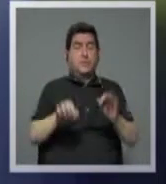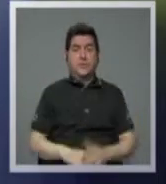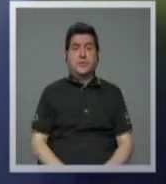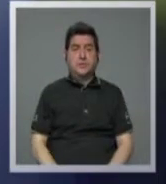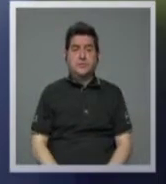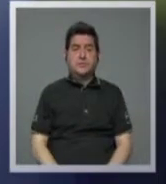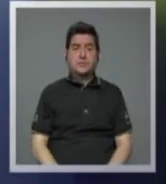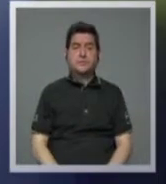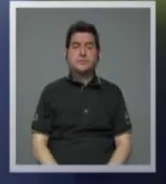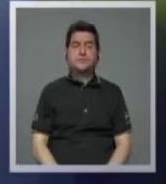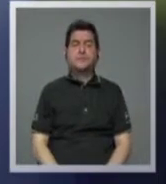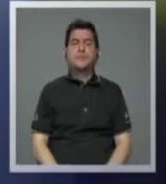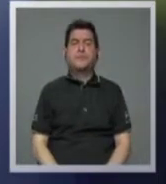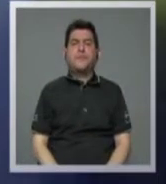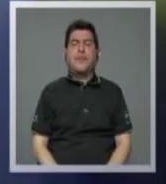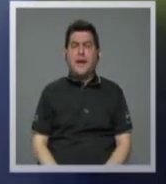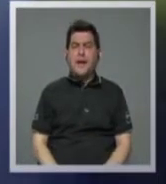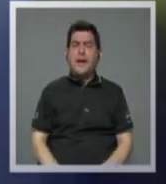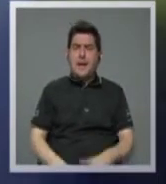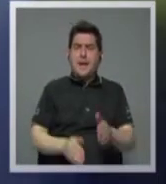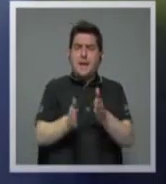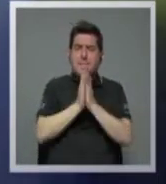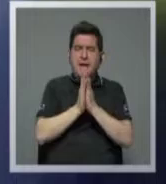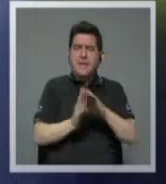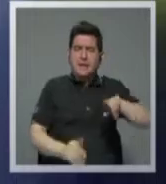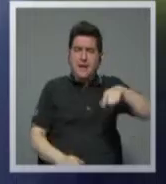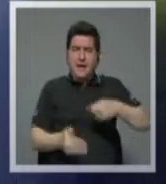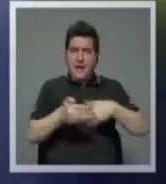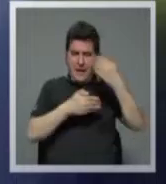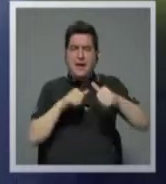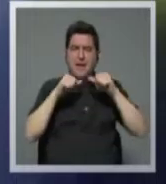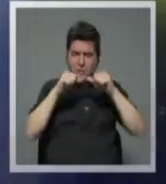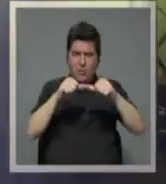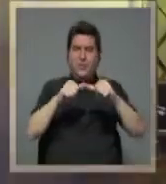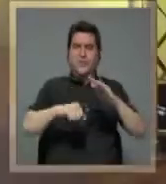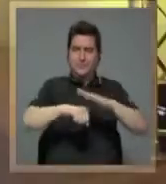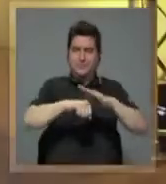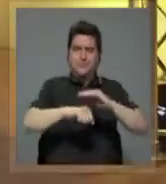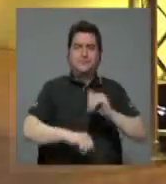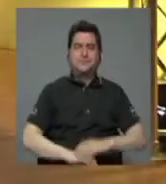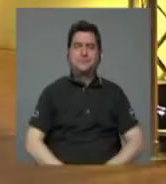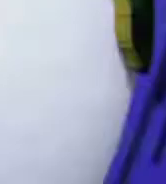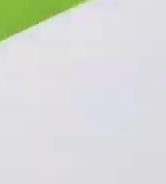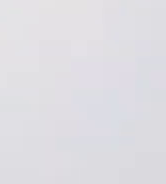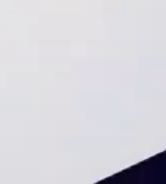monetaria. Don Carlos, vamos a pedirle al canal que nos invite a regresar.